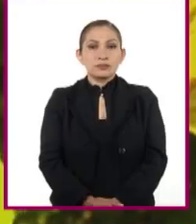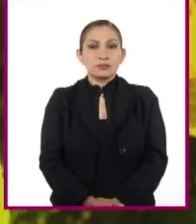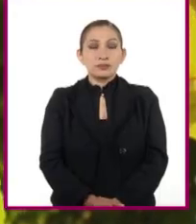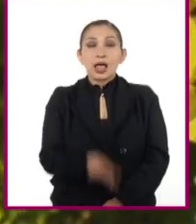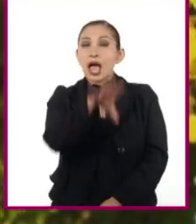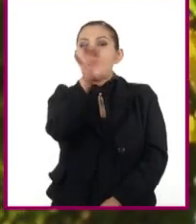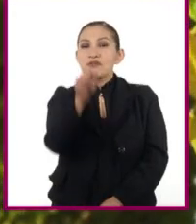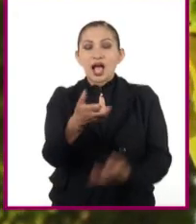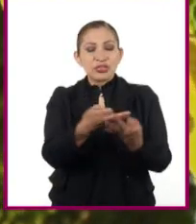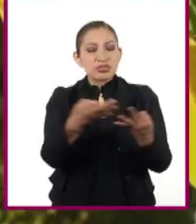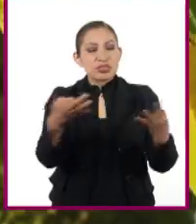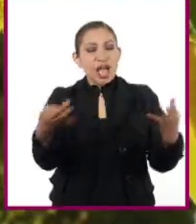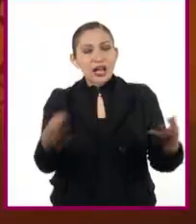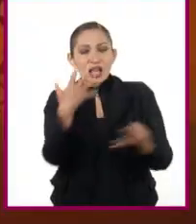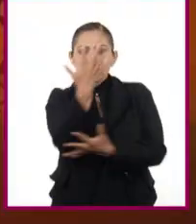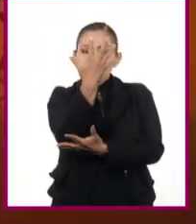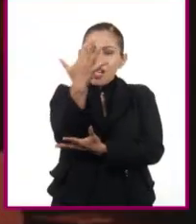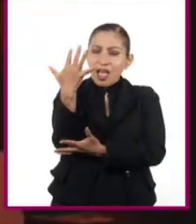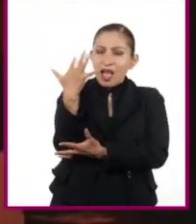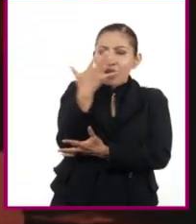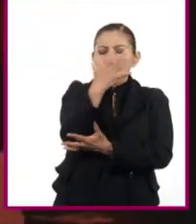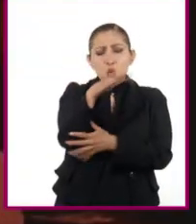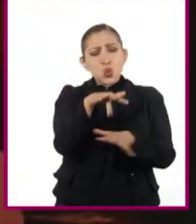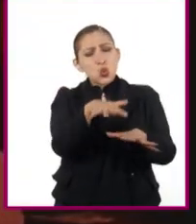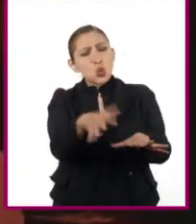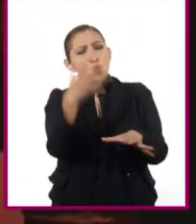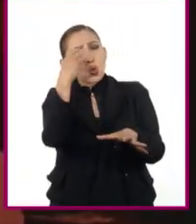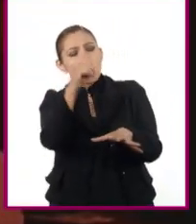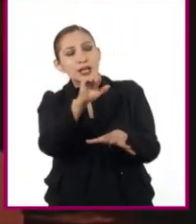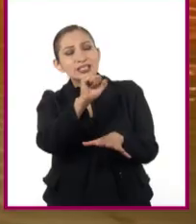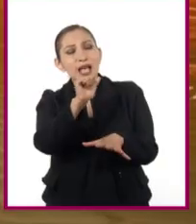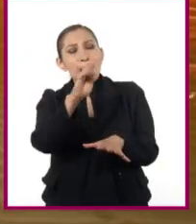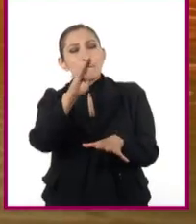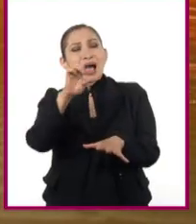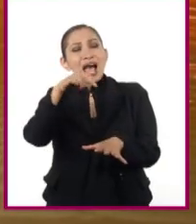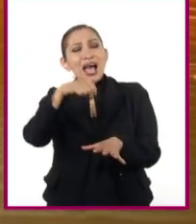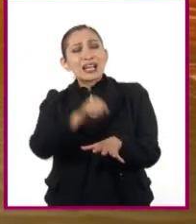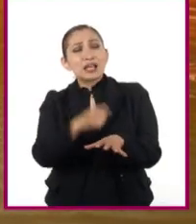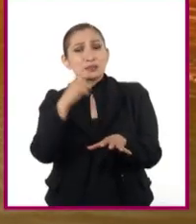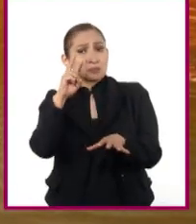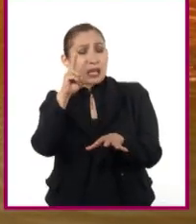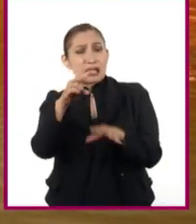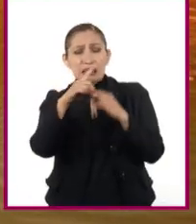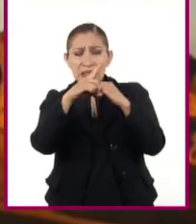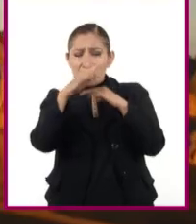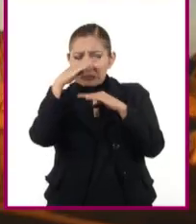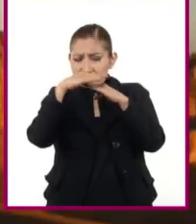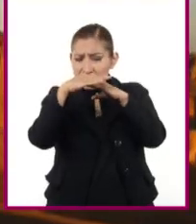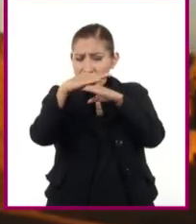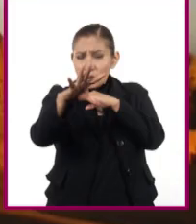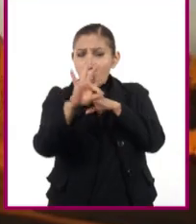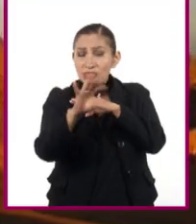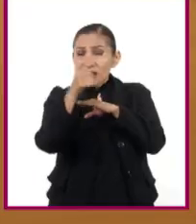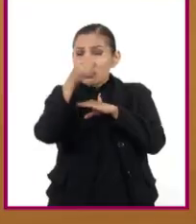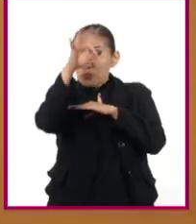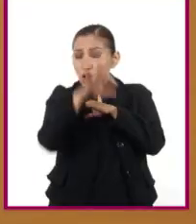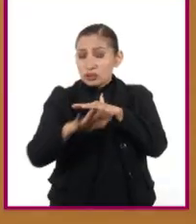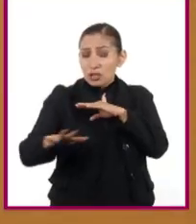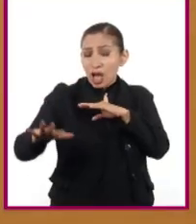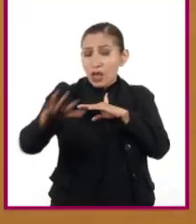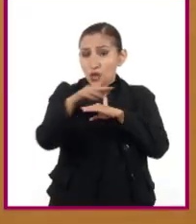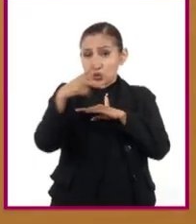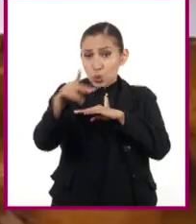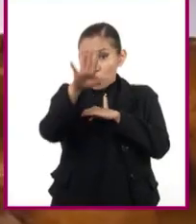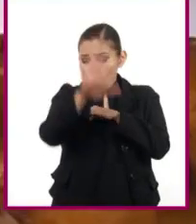África, tierra de agrestes selvas, impresionantes sabanas y un implacable desierto que ocupa el 46%